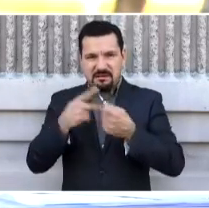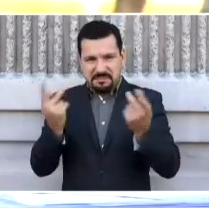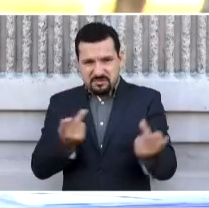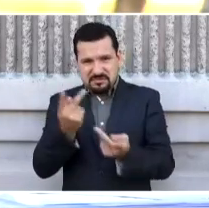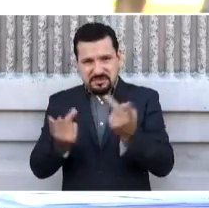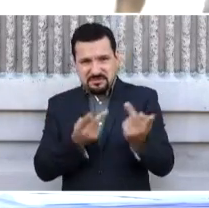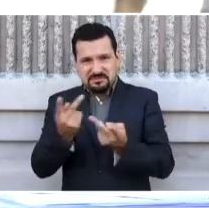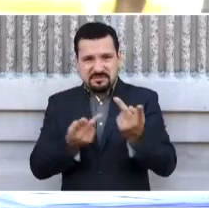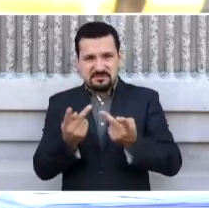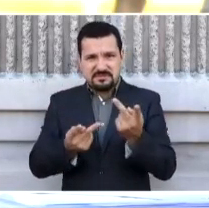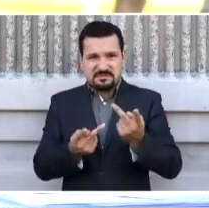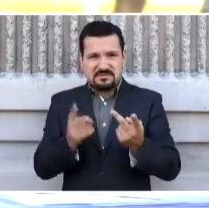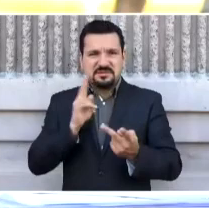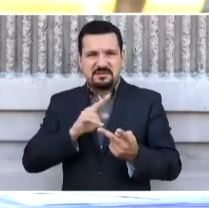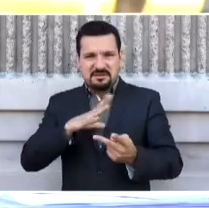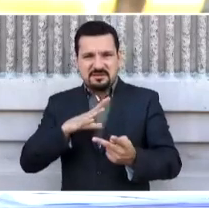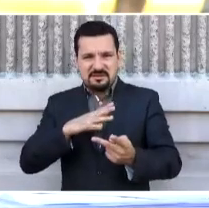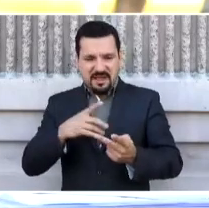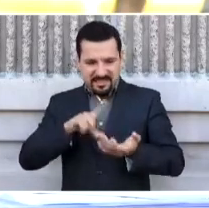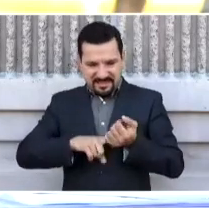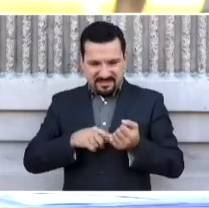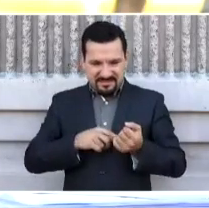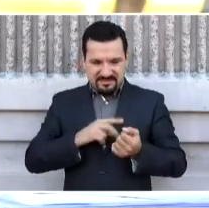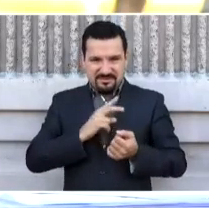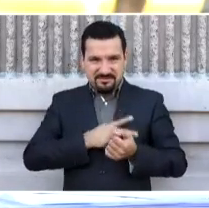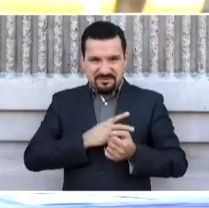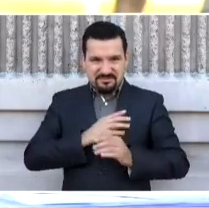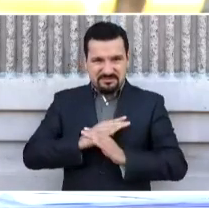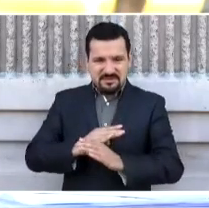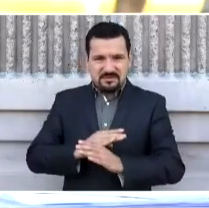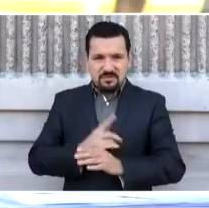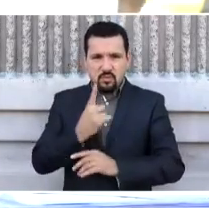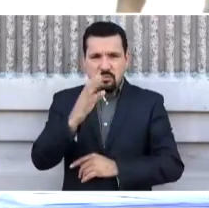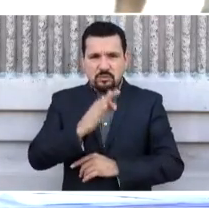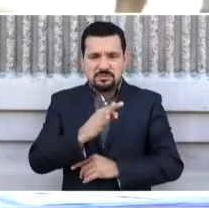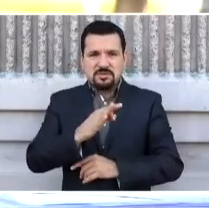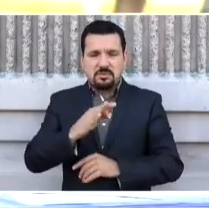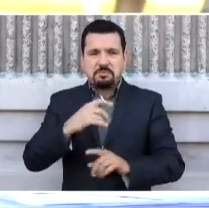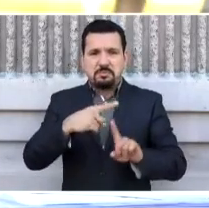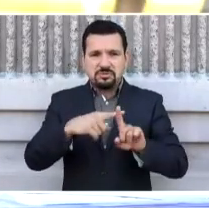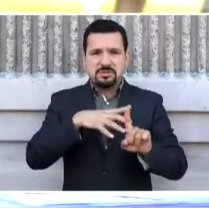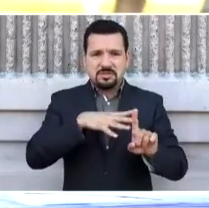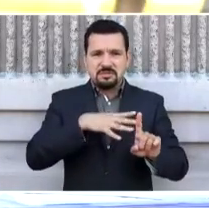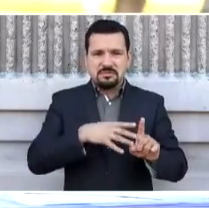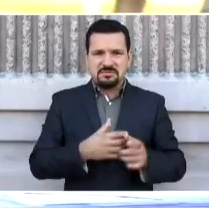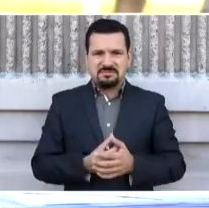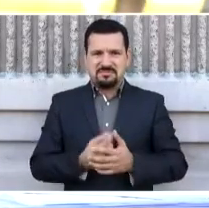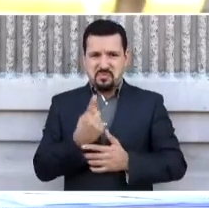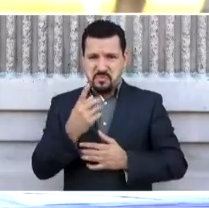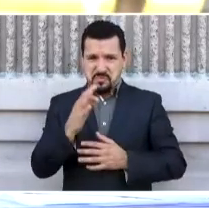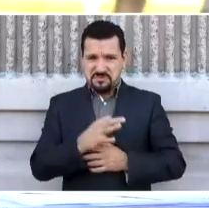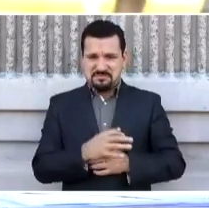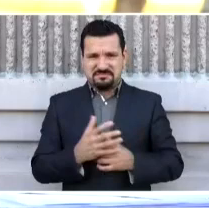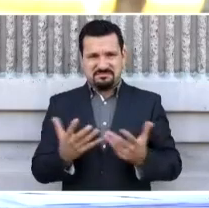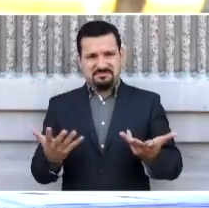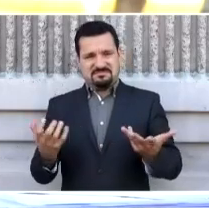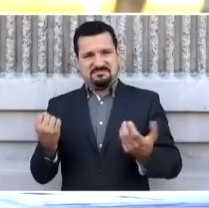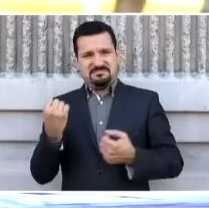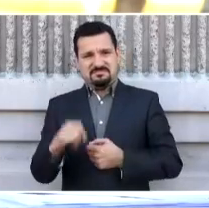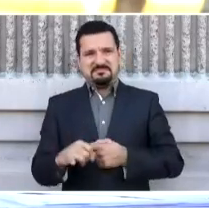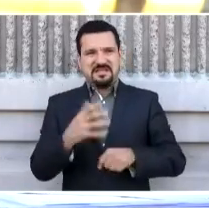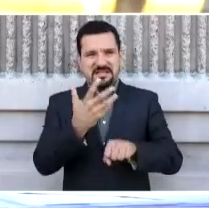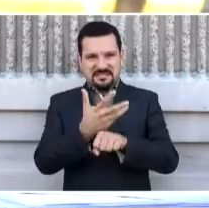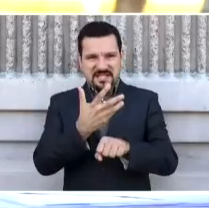encuestados por anticuerpos resultó positivo. ¿Qué quiere decir esto, muchachos? Y fíjense, Estados Unidos es el país